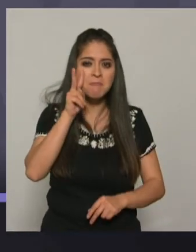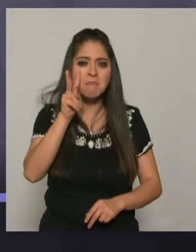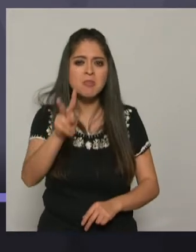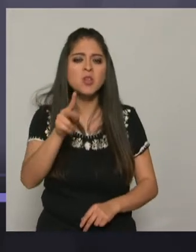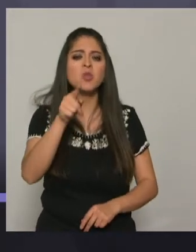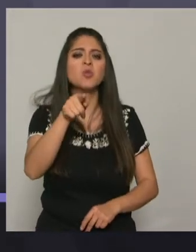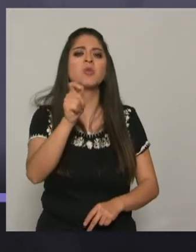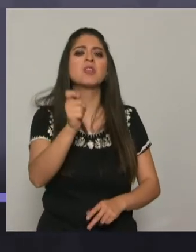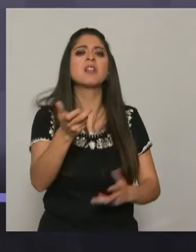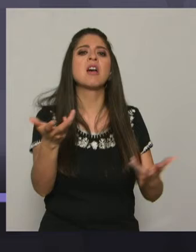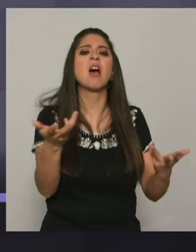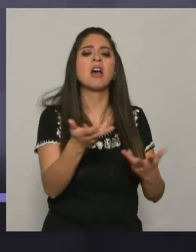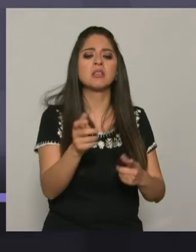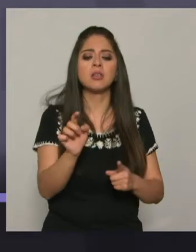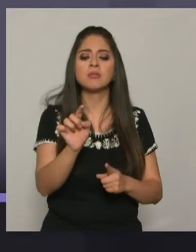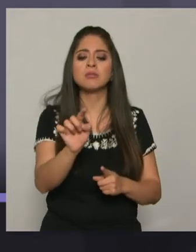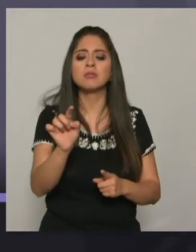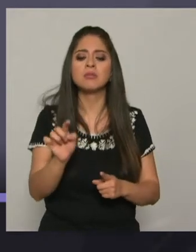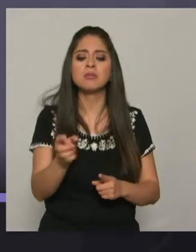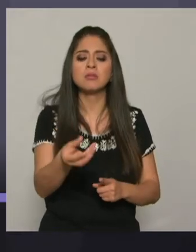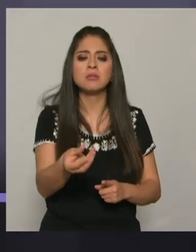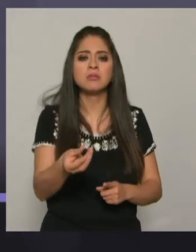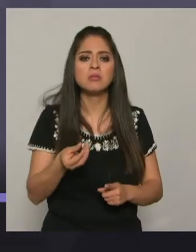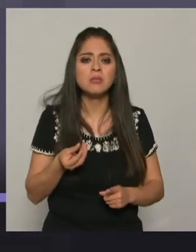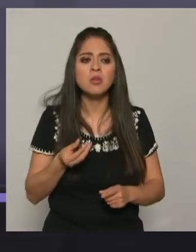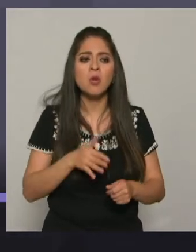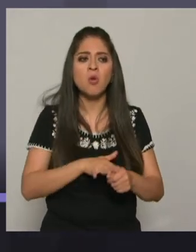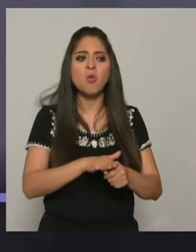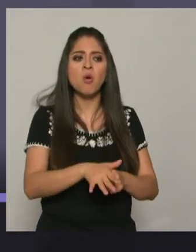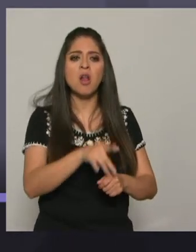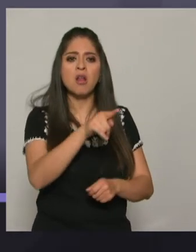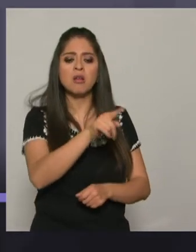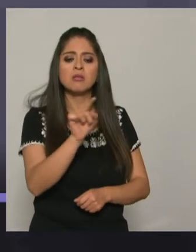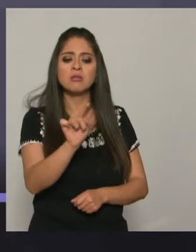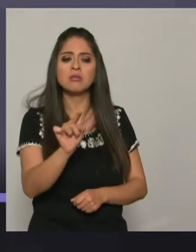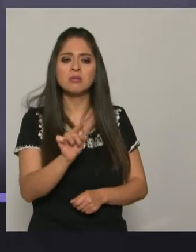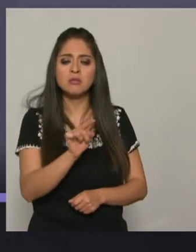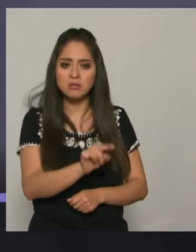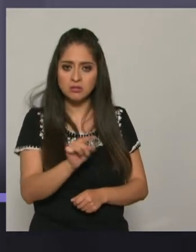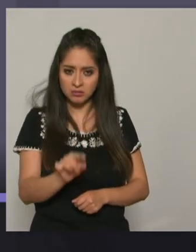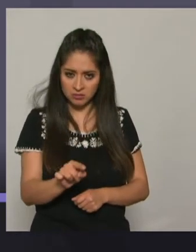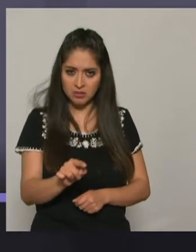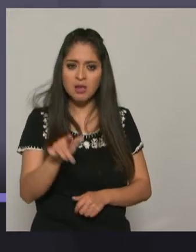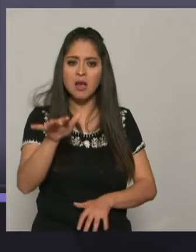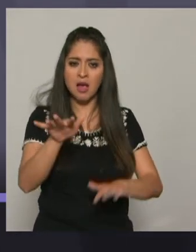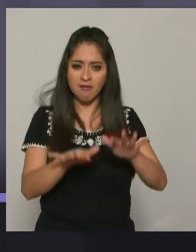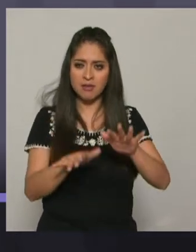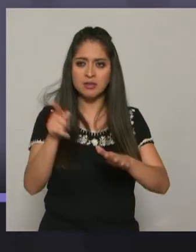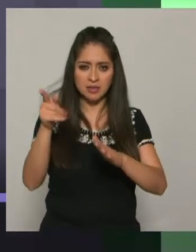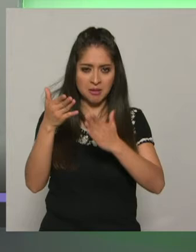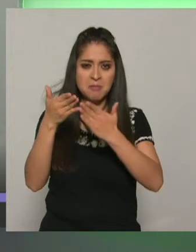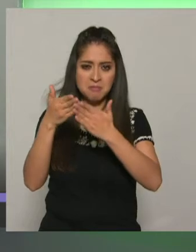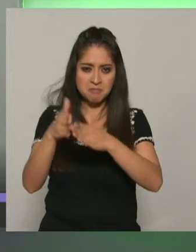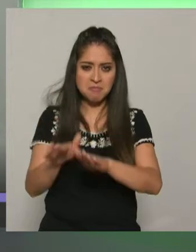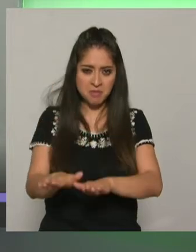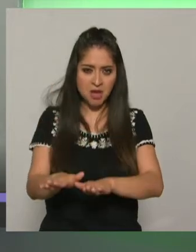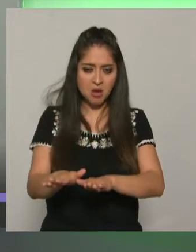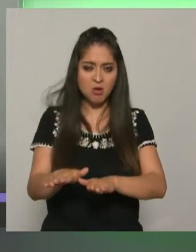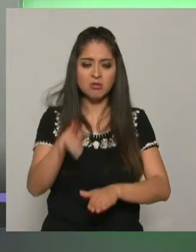estás haciendo en el cajero, a qué cajero fuiste. En algunas situaciones en sucursales